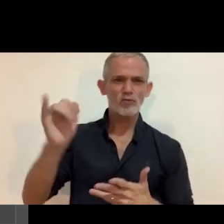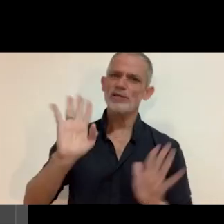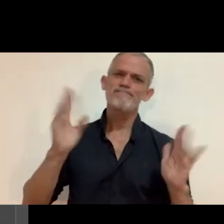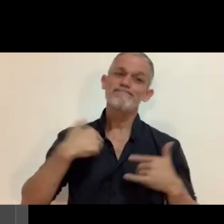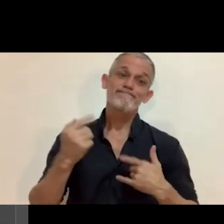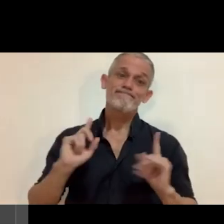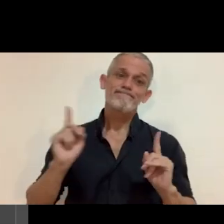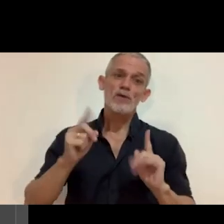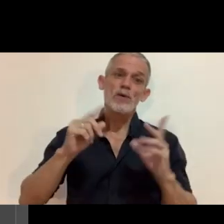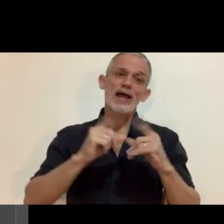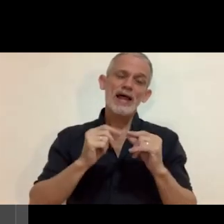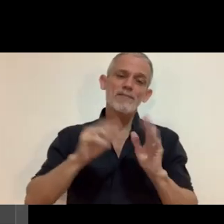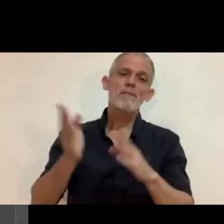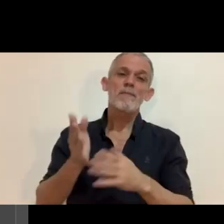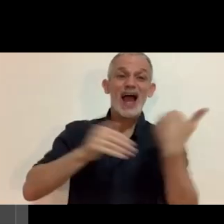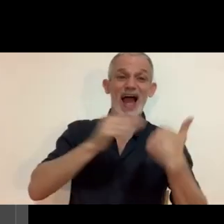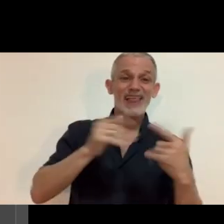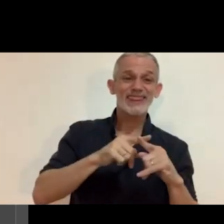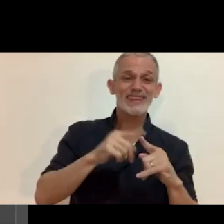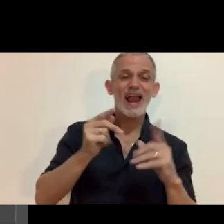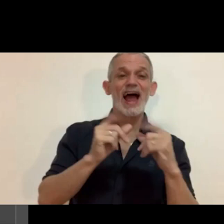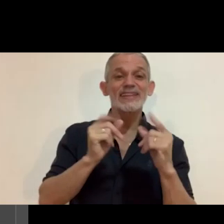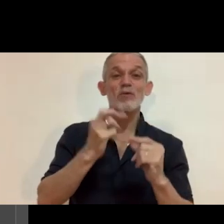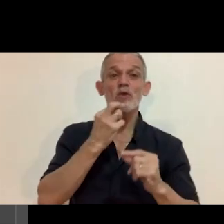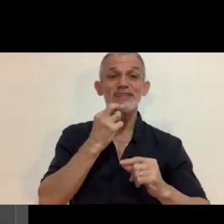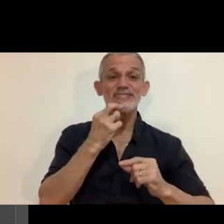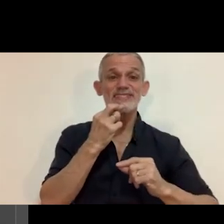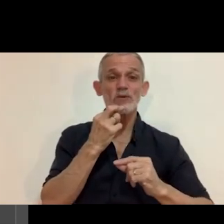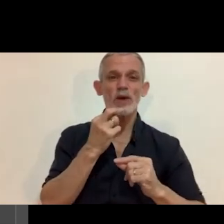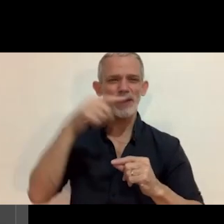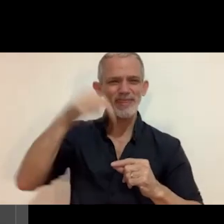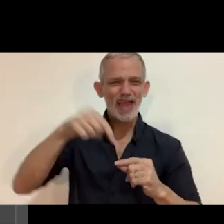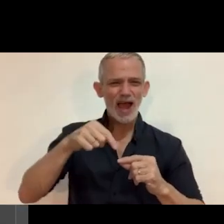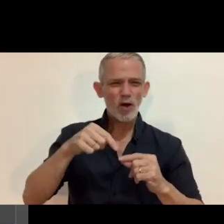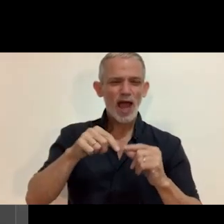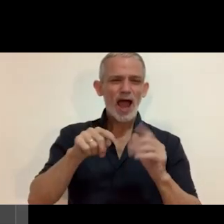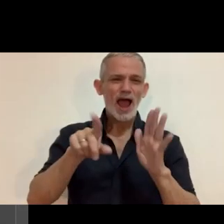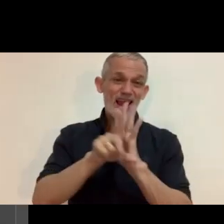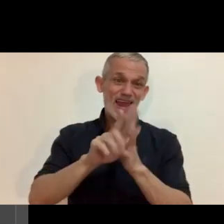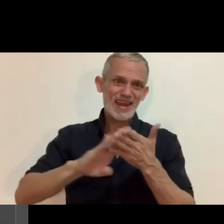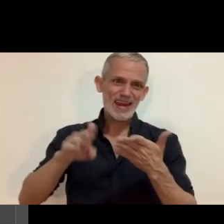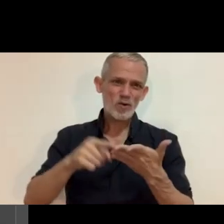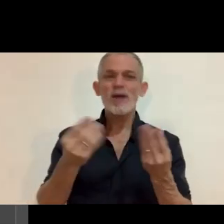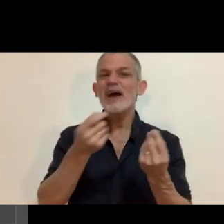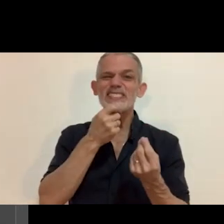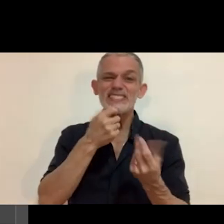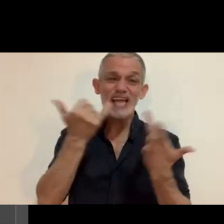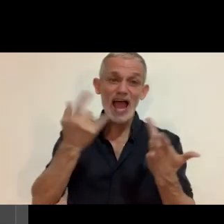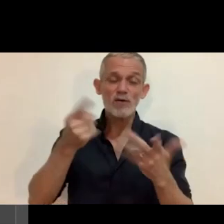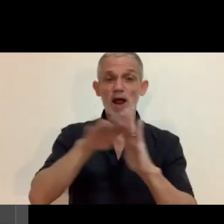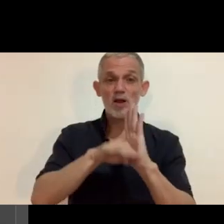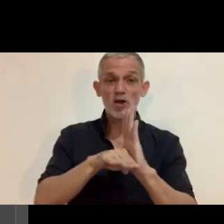la aplicación retroactiva del mentado artículo 19 del actual régimen penal tributario, toda vez que se trata de una norma de